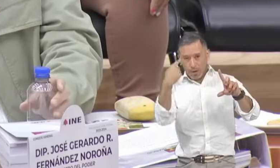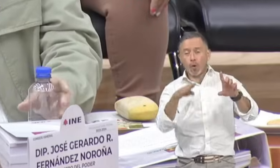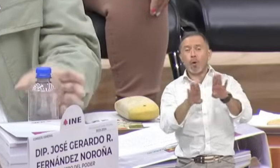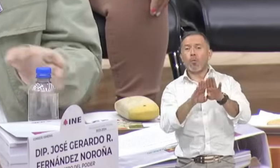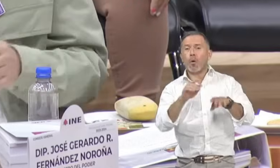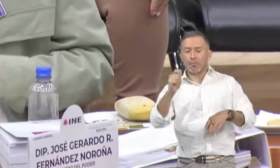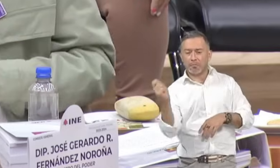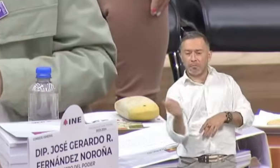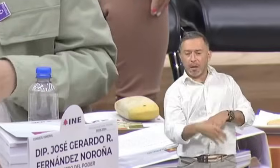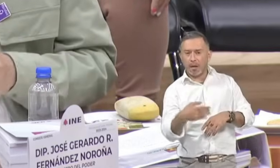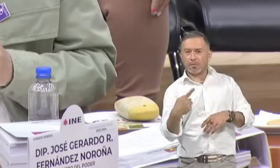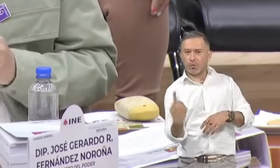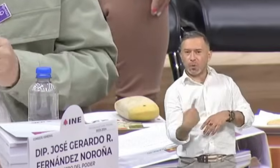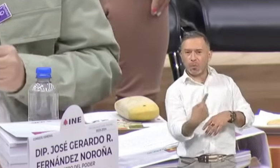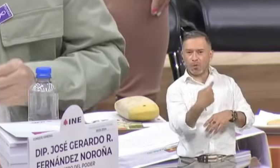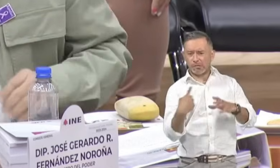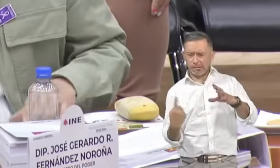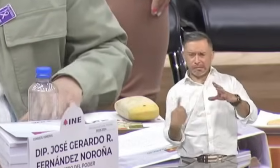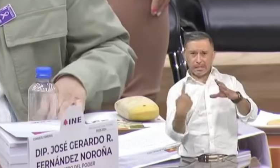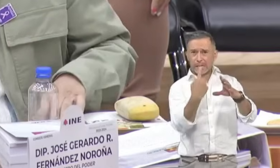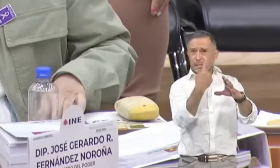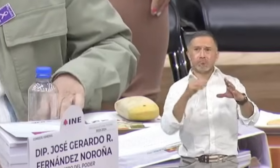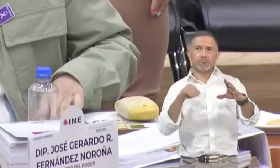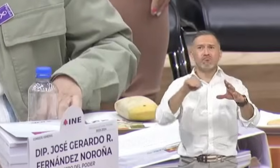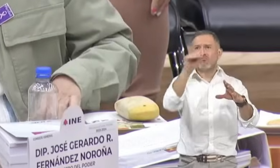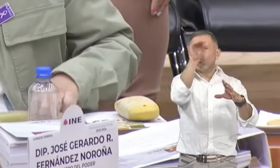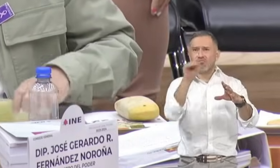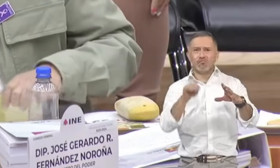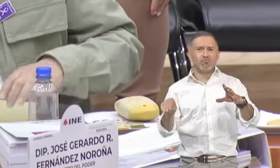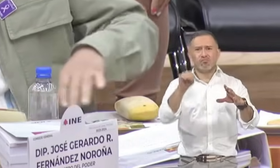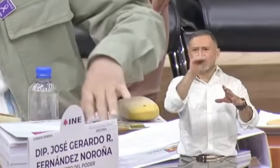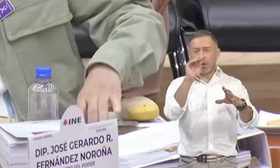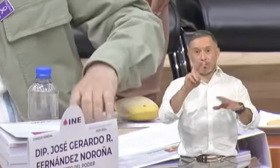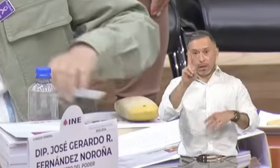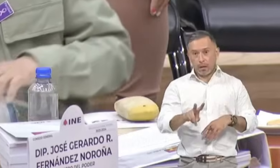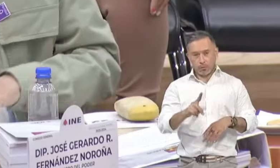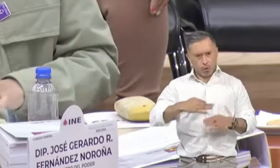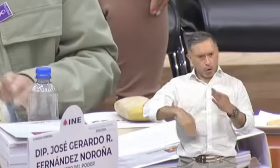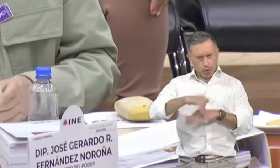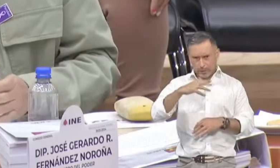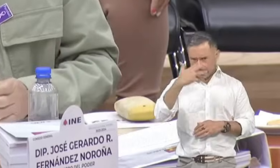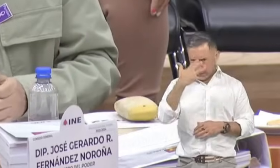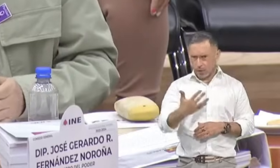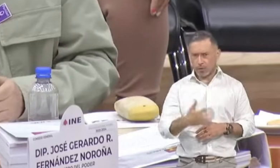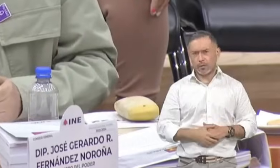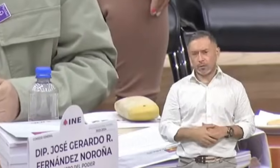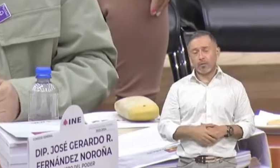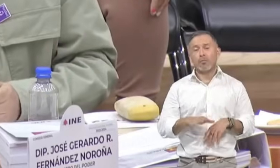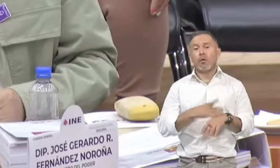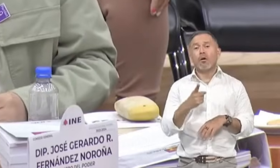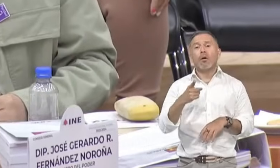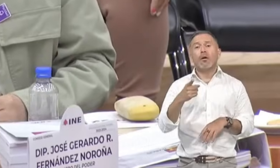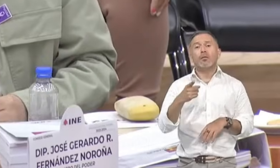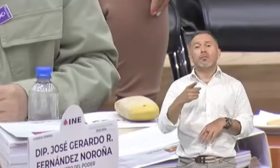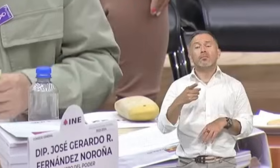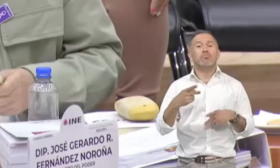y todos estamos metidos en serio y a fondo, porque efectivamente debe ser el trabajo con la gente